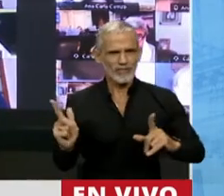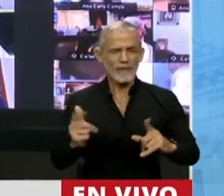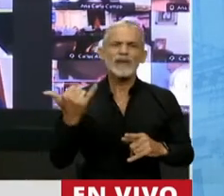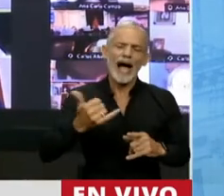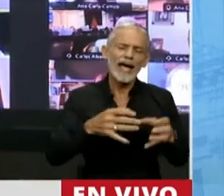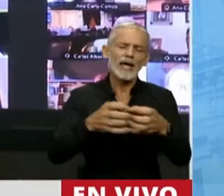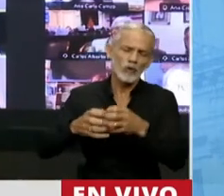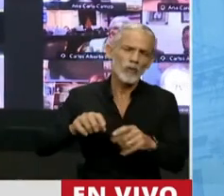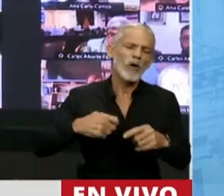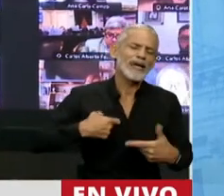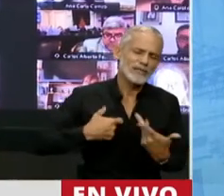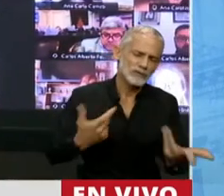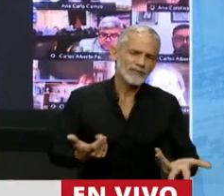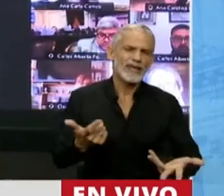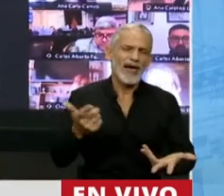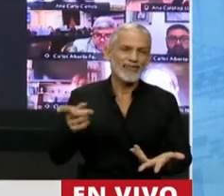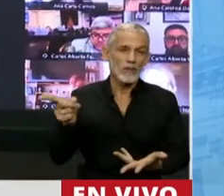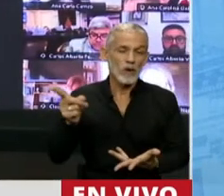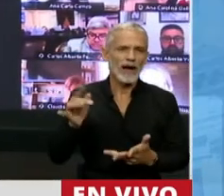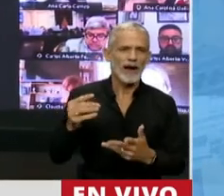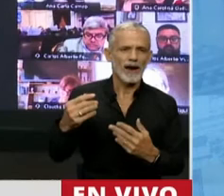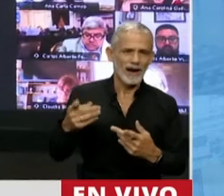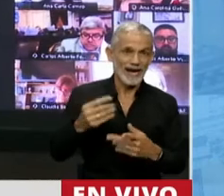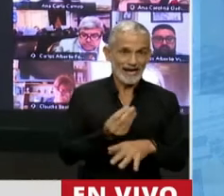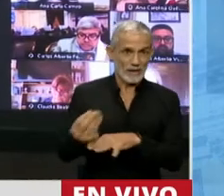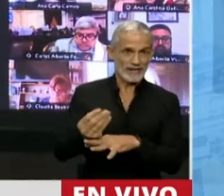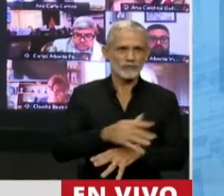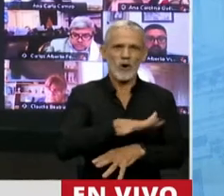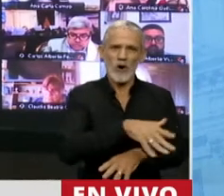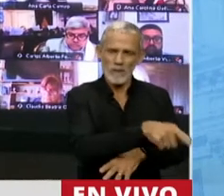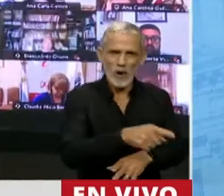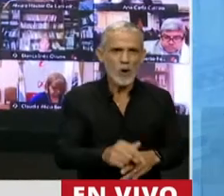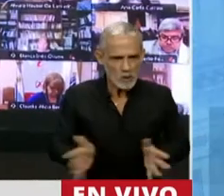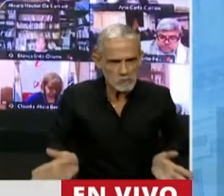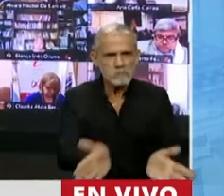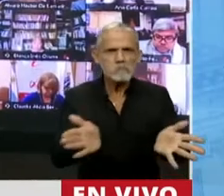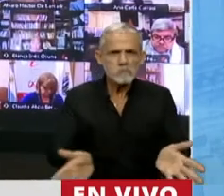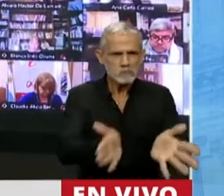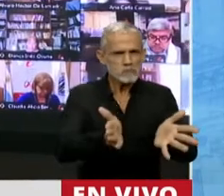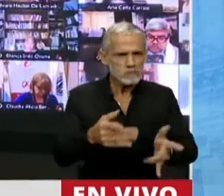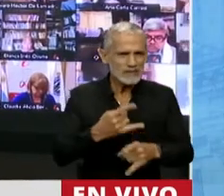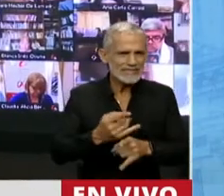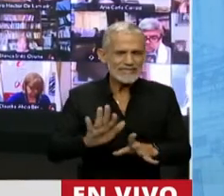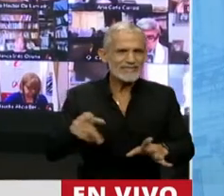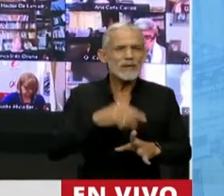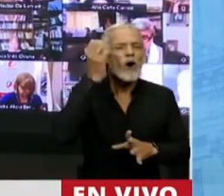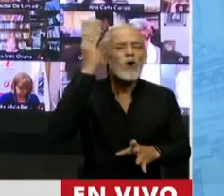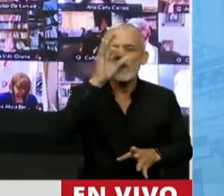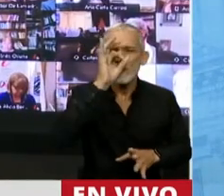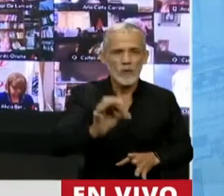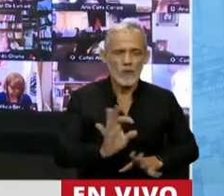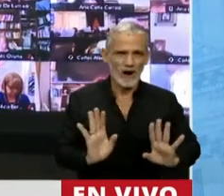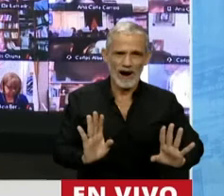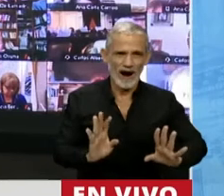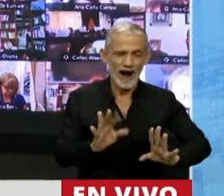de la sociedad como los que Diego tocó, representó y empujó hacia adelante, que no se van a olvidar si